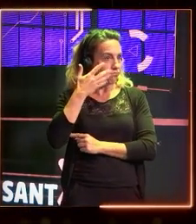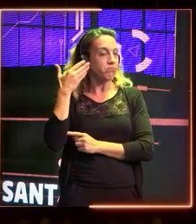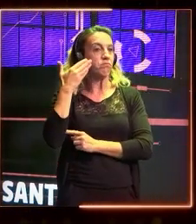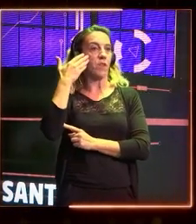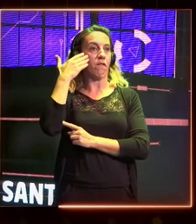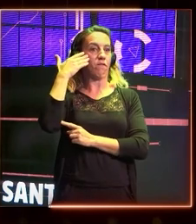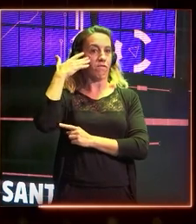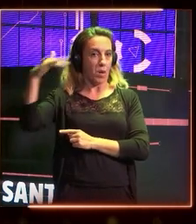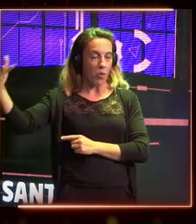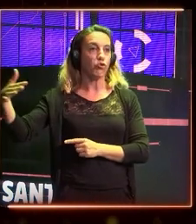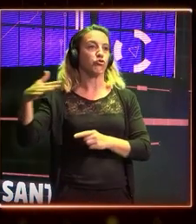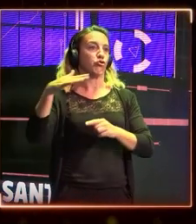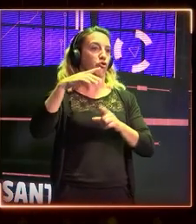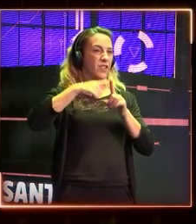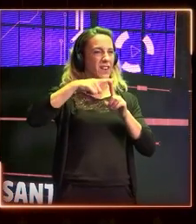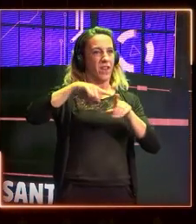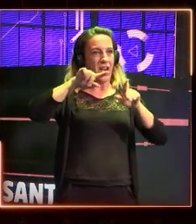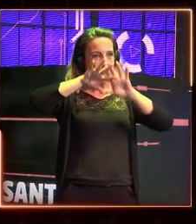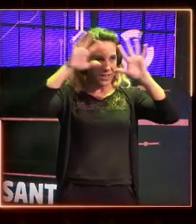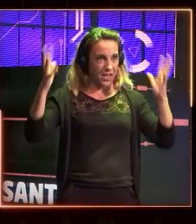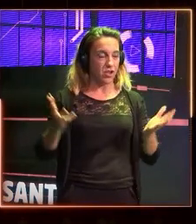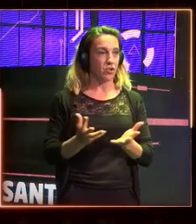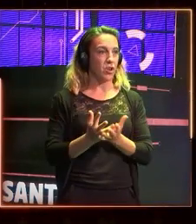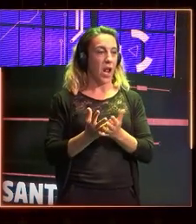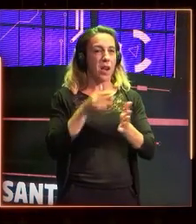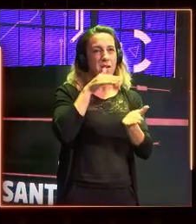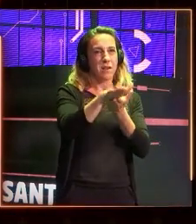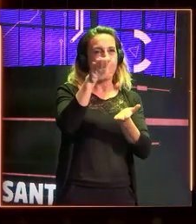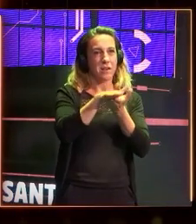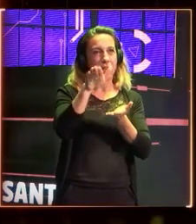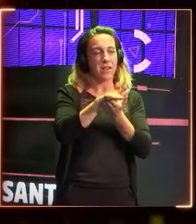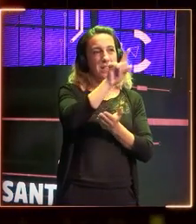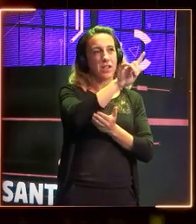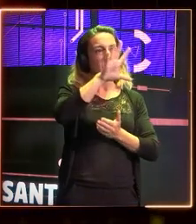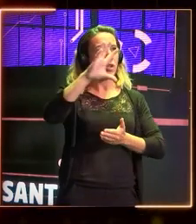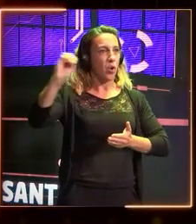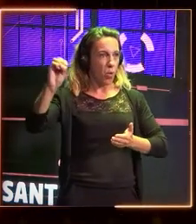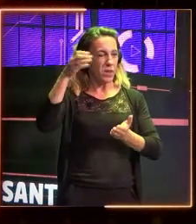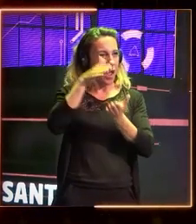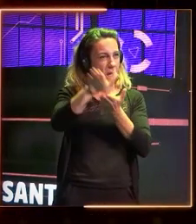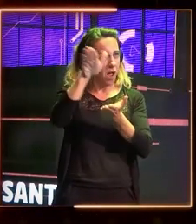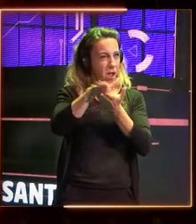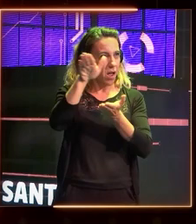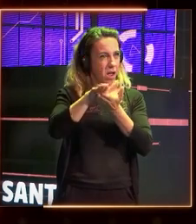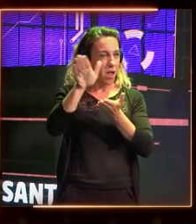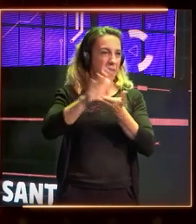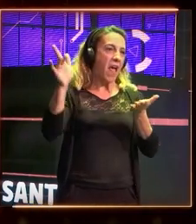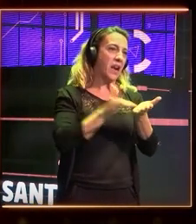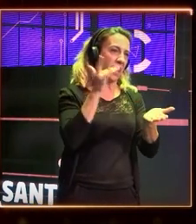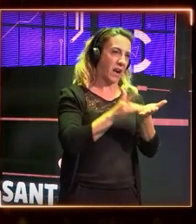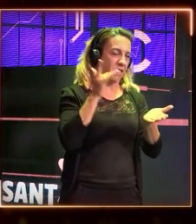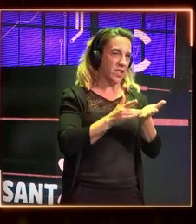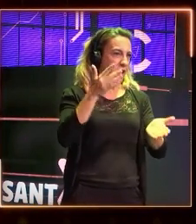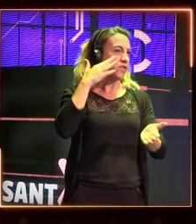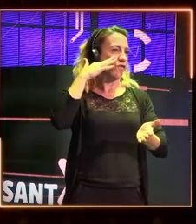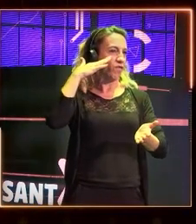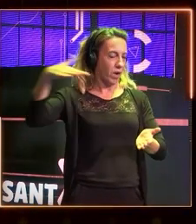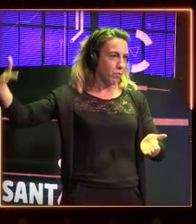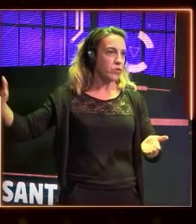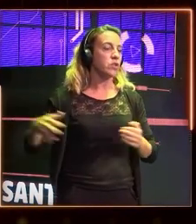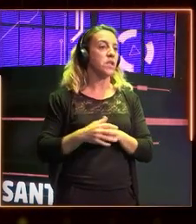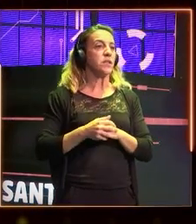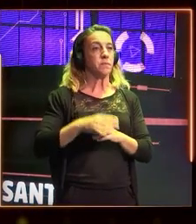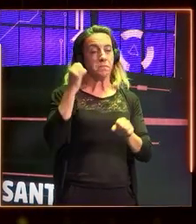publicado más de 150 entradas en revistas científicas de prestigio y su trabajo se centra en ofrecer